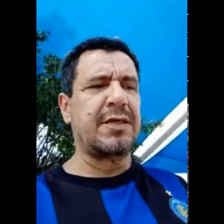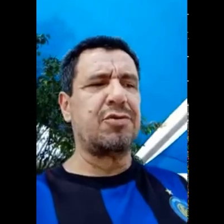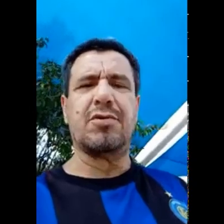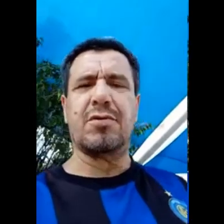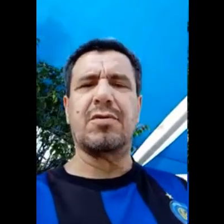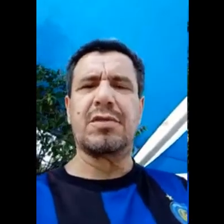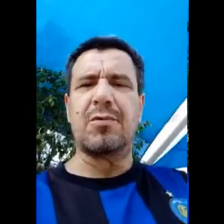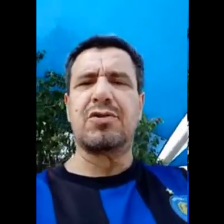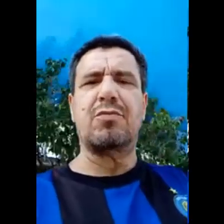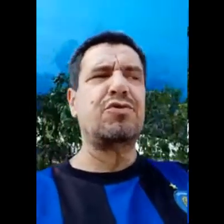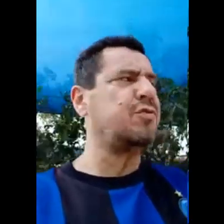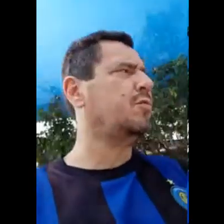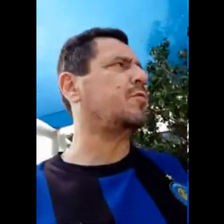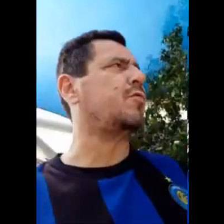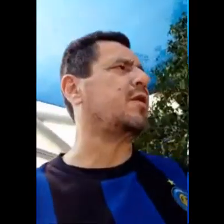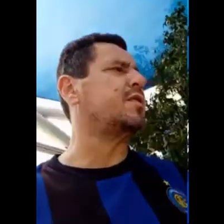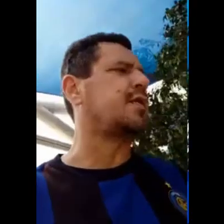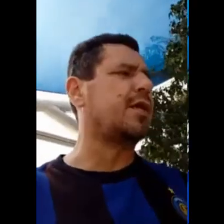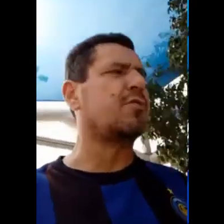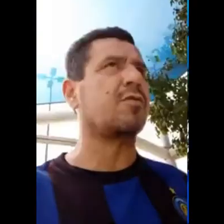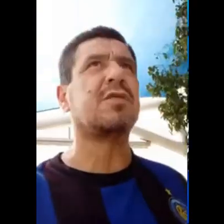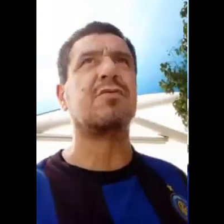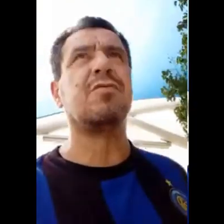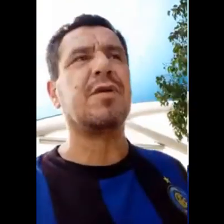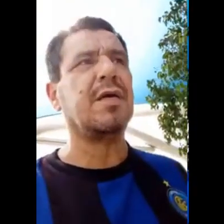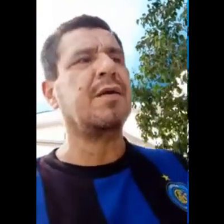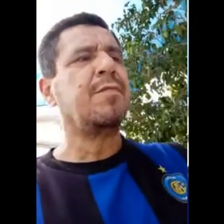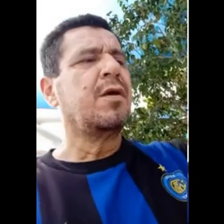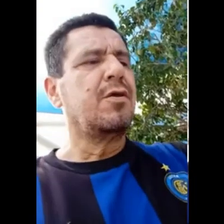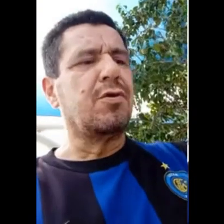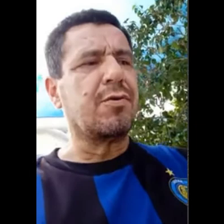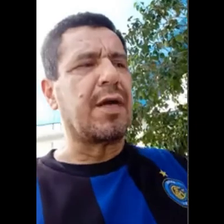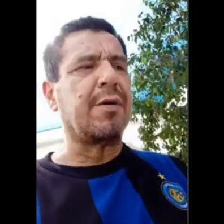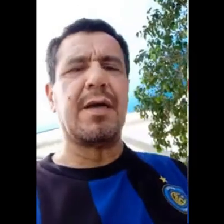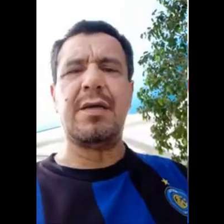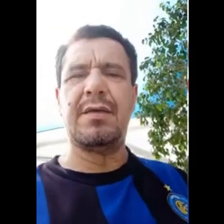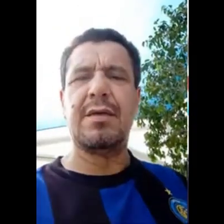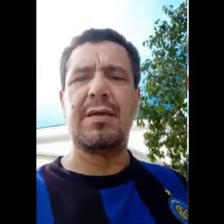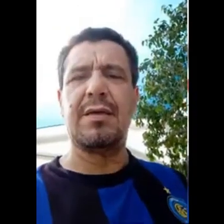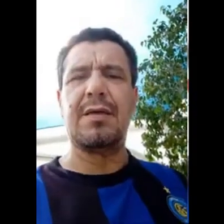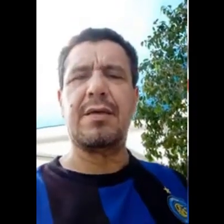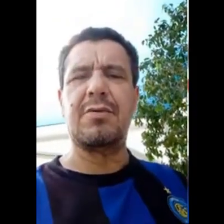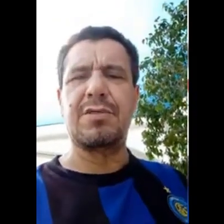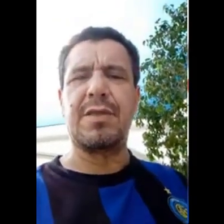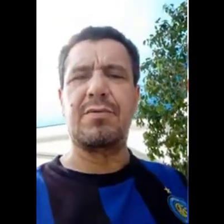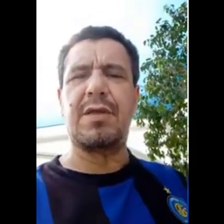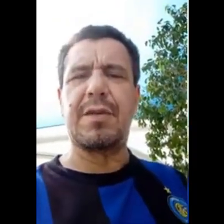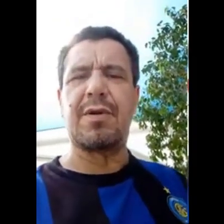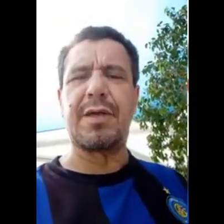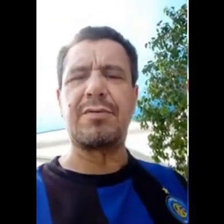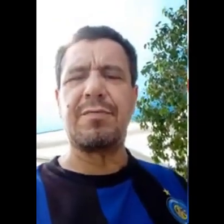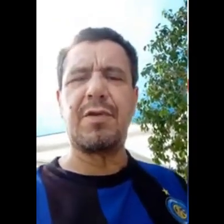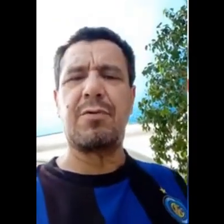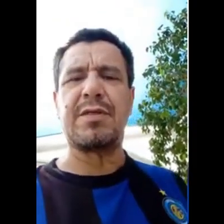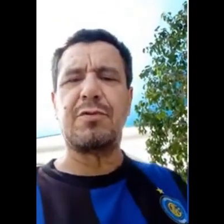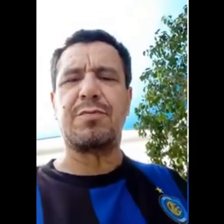De hecho, se molestó mucho por lo que dice Ricardo Rocha en su columna. Yo quiero que la vean. Los invito y les mando un